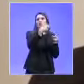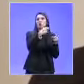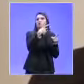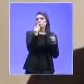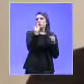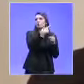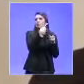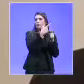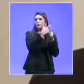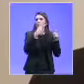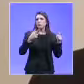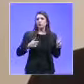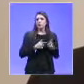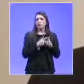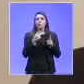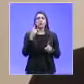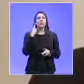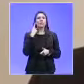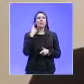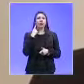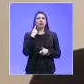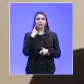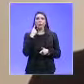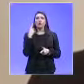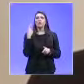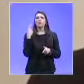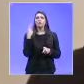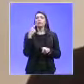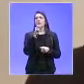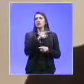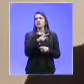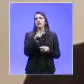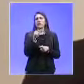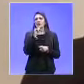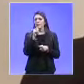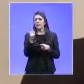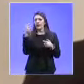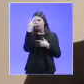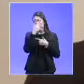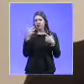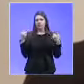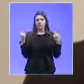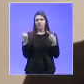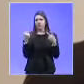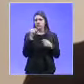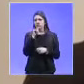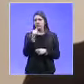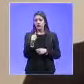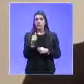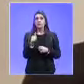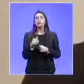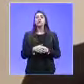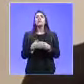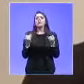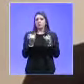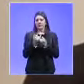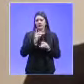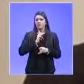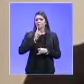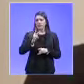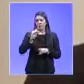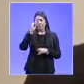propia, el nombre de la coalición en relación con el nombre del partido político. Y coincido con